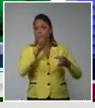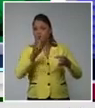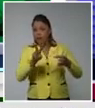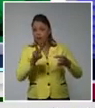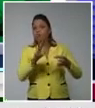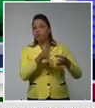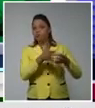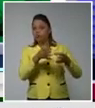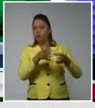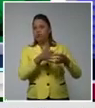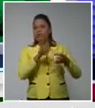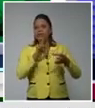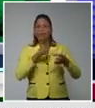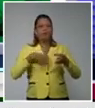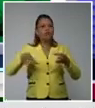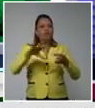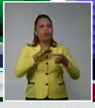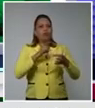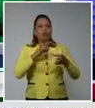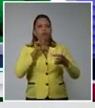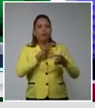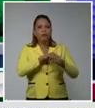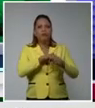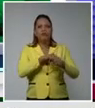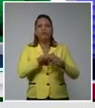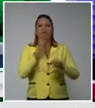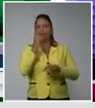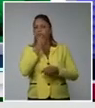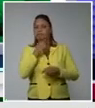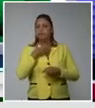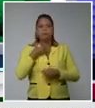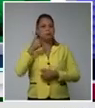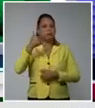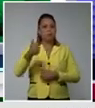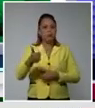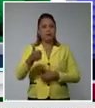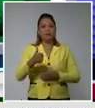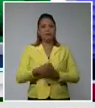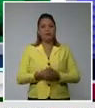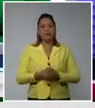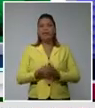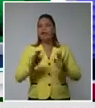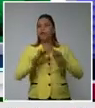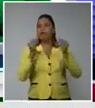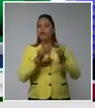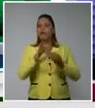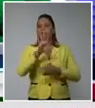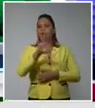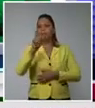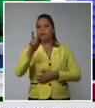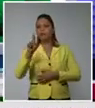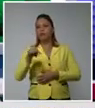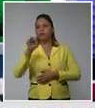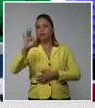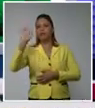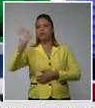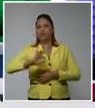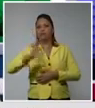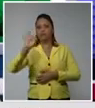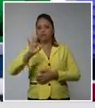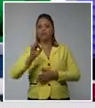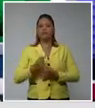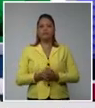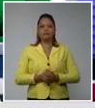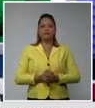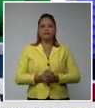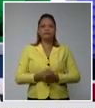totalmente asintomáticos. Y en el acumulado es el 52,8%. Esto, como